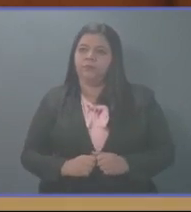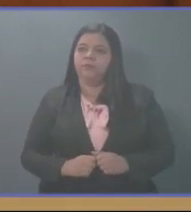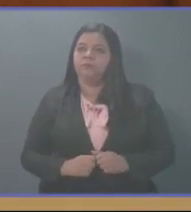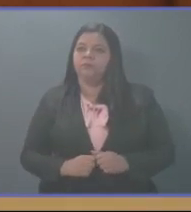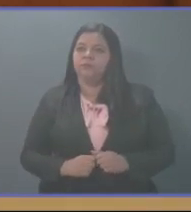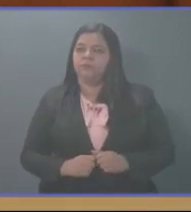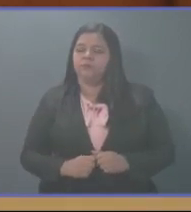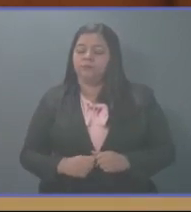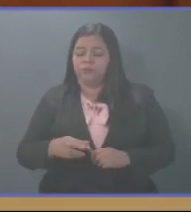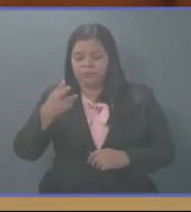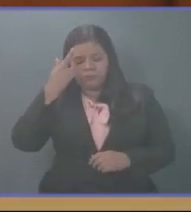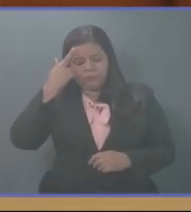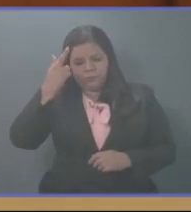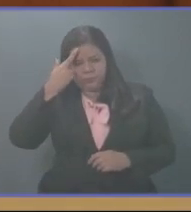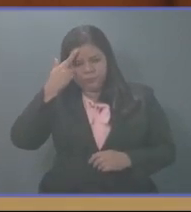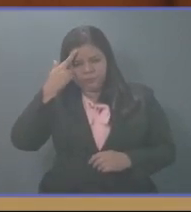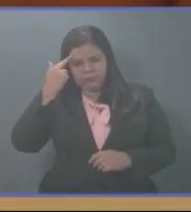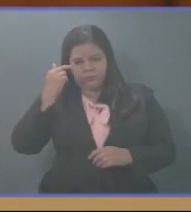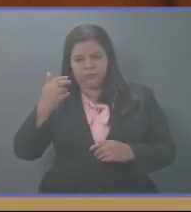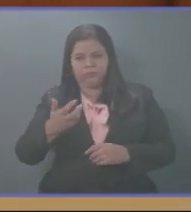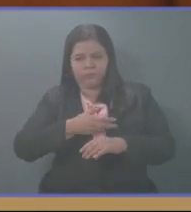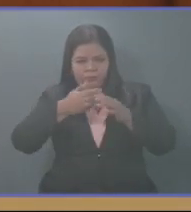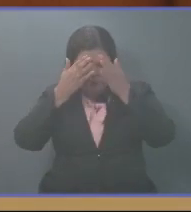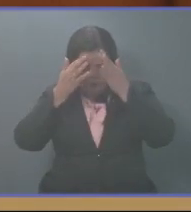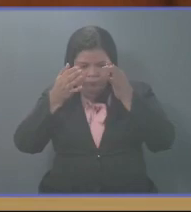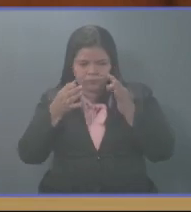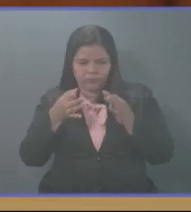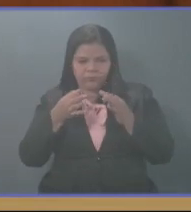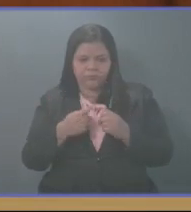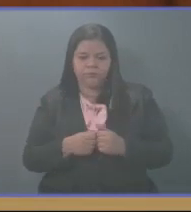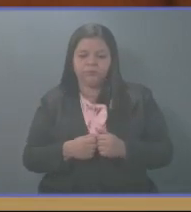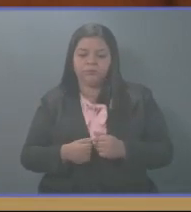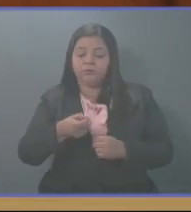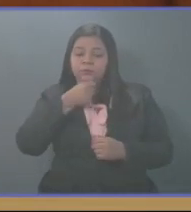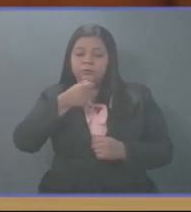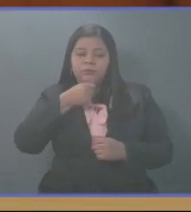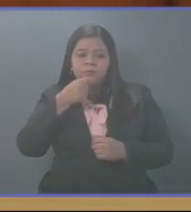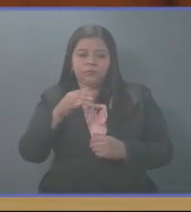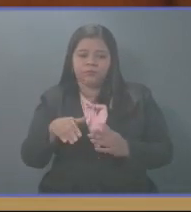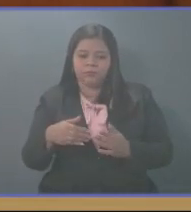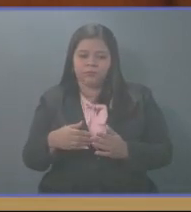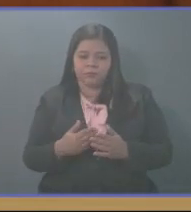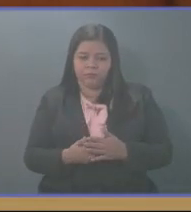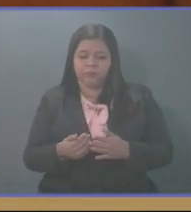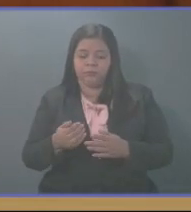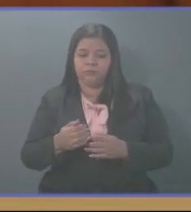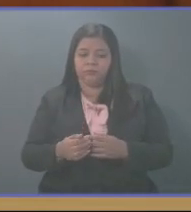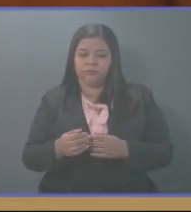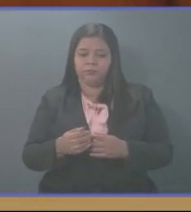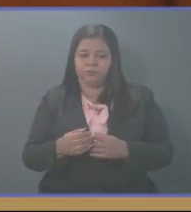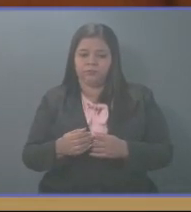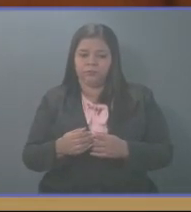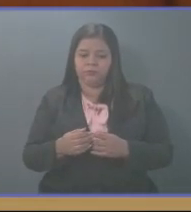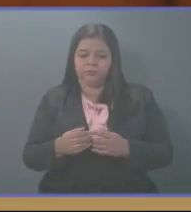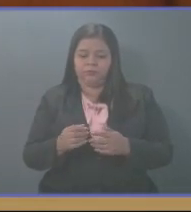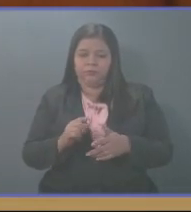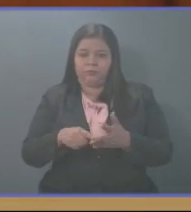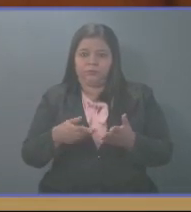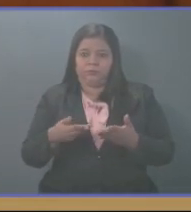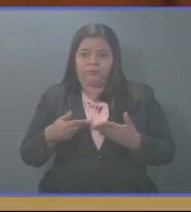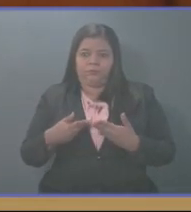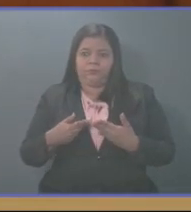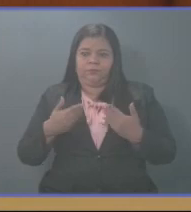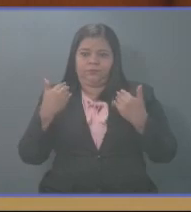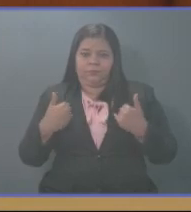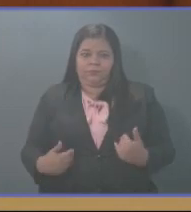Razones por las que se dictamina. En el informe de la relatora especial sobre los derechos humanos de los desplazamientos